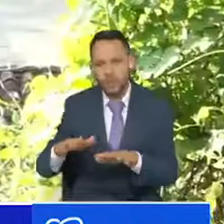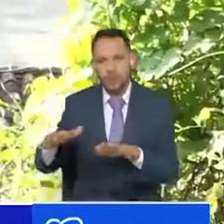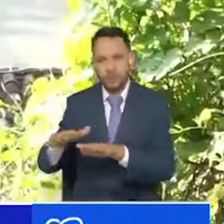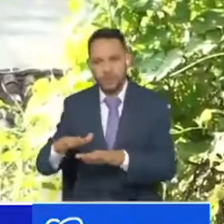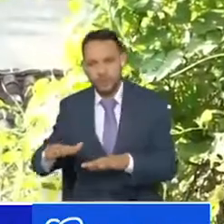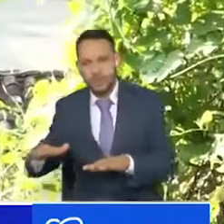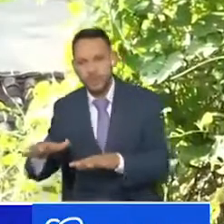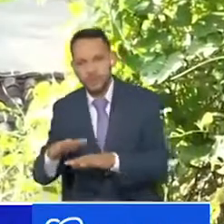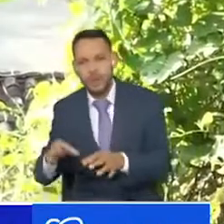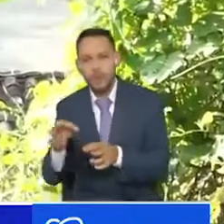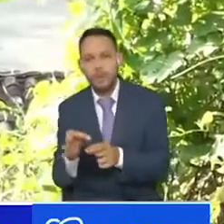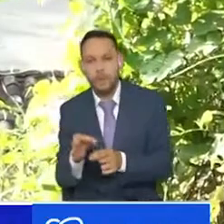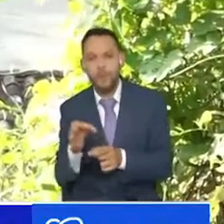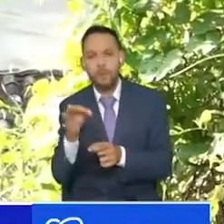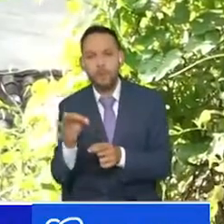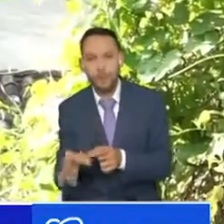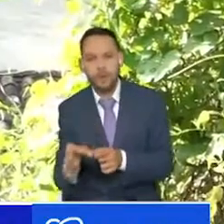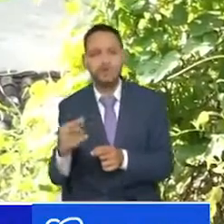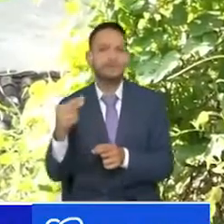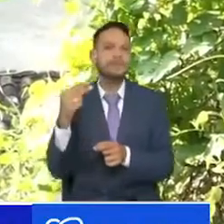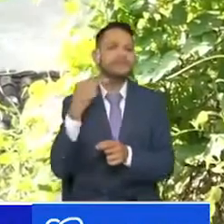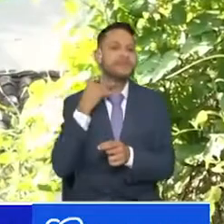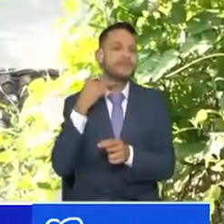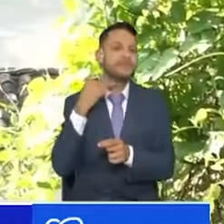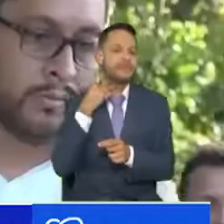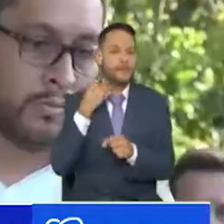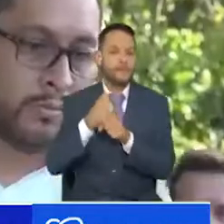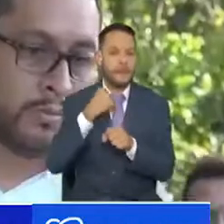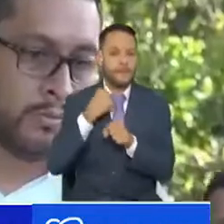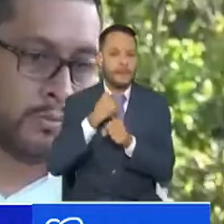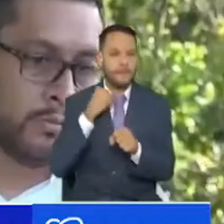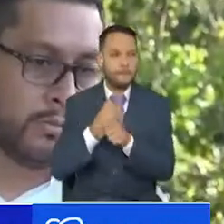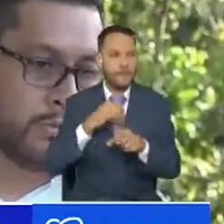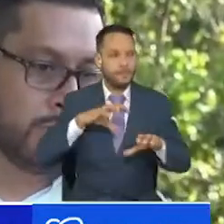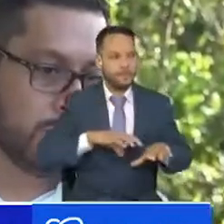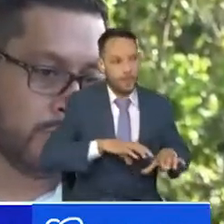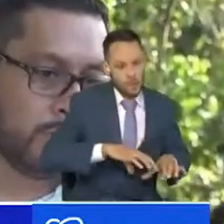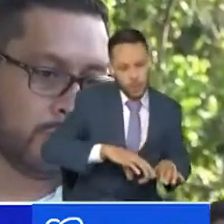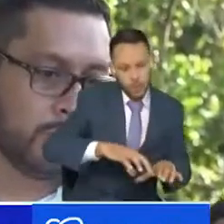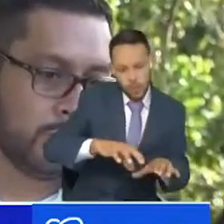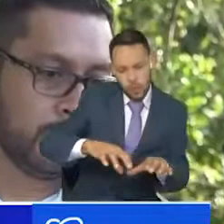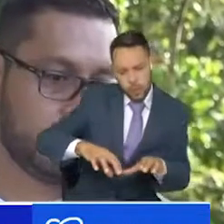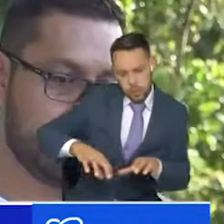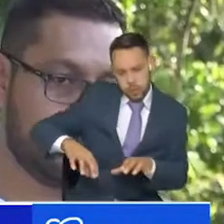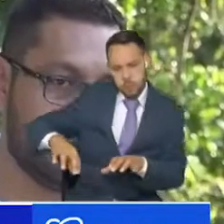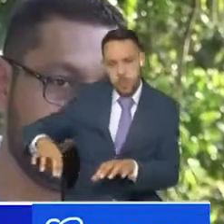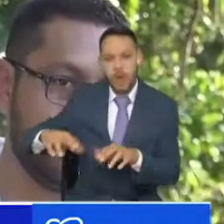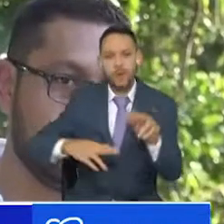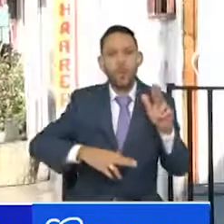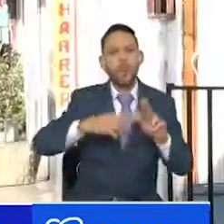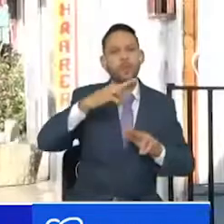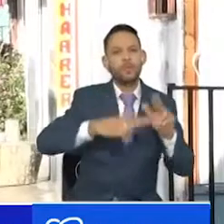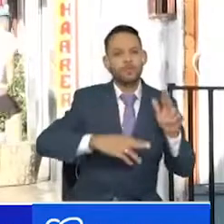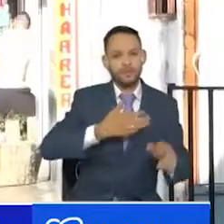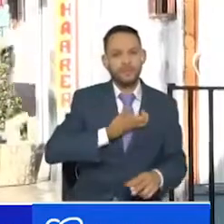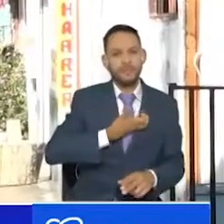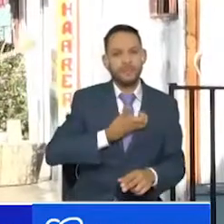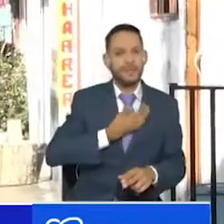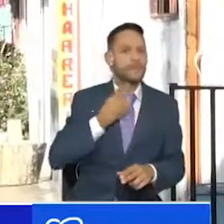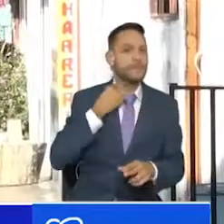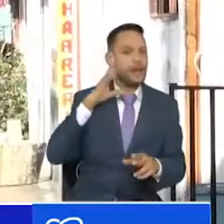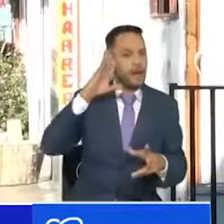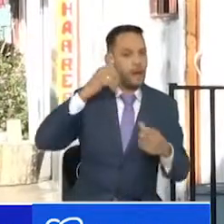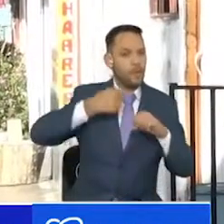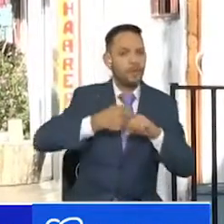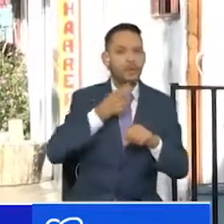municipio de neira se verán beneficiados con la primera etapa del acueducto multi veredal que será construido por la alcaldía de esta localidad y la gobernación de caldas